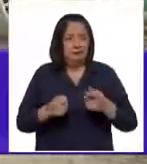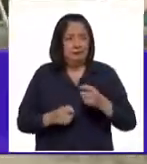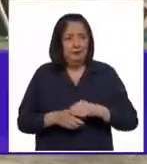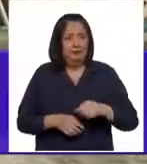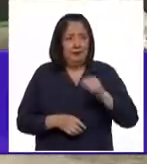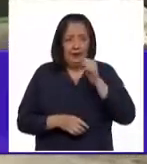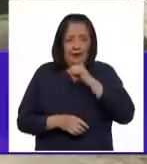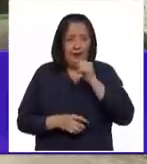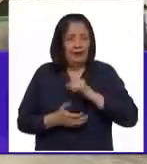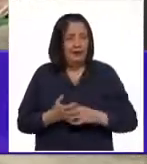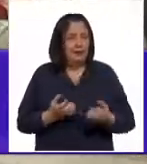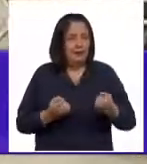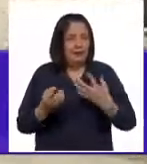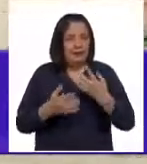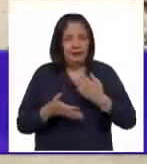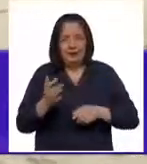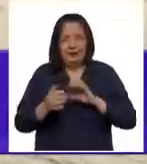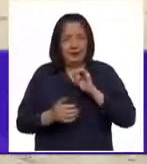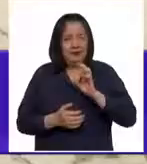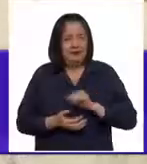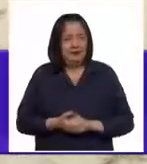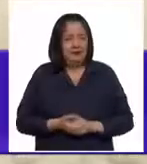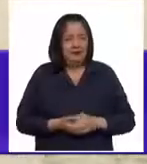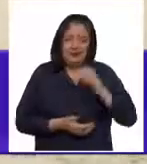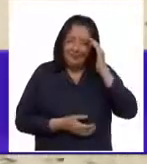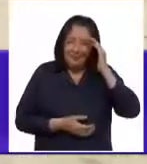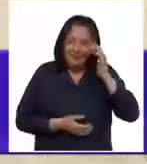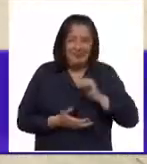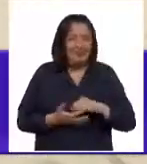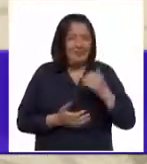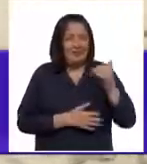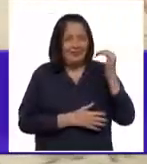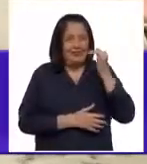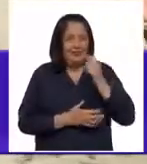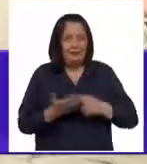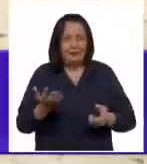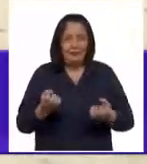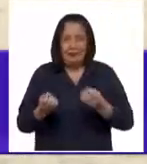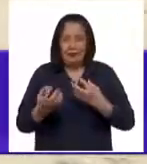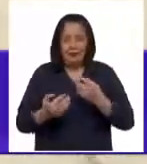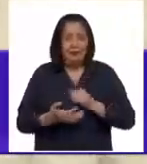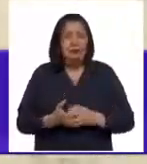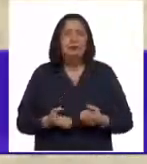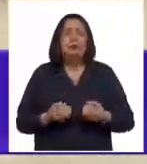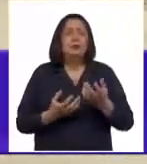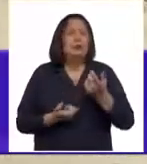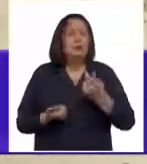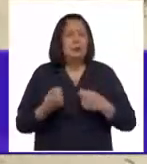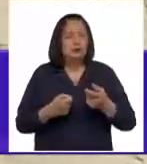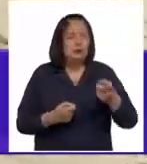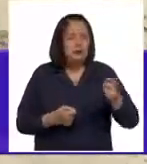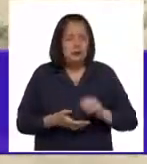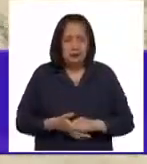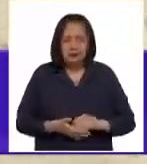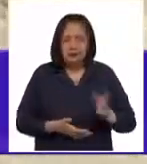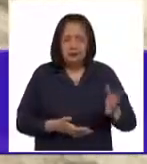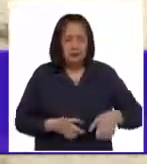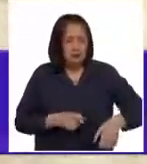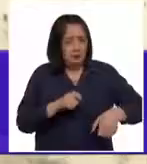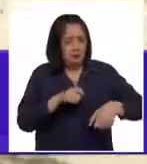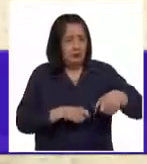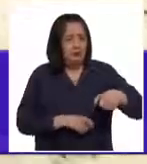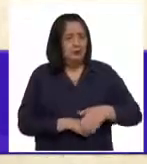heladito. Cuéntanos un poco qué te dicen, a ver. Señor, estamos en vivo, quizás nos pueda contar un poquito cuánto está saliendo la venta de sus baldecitos.